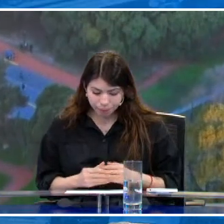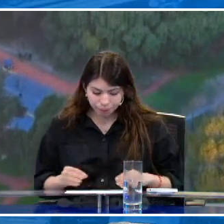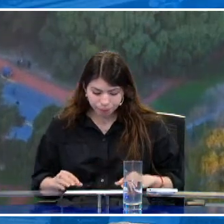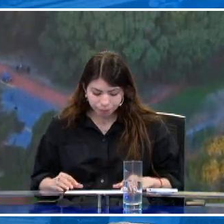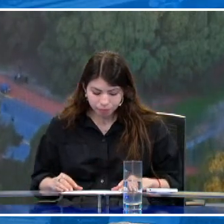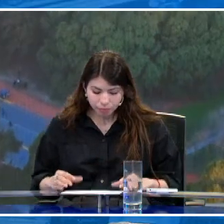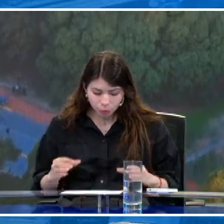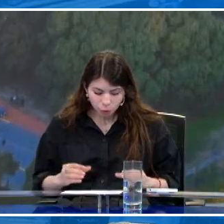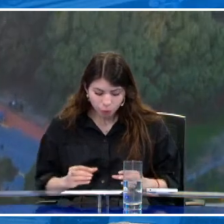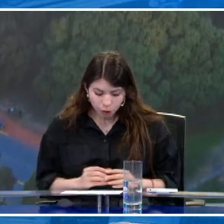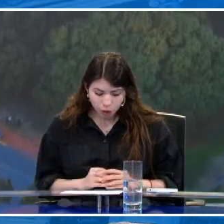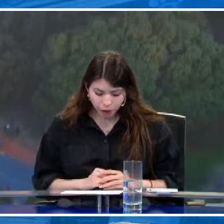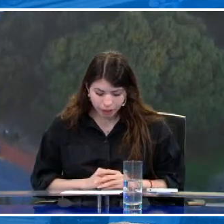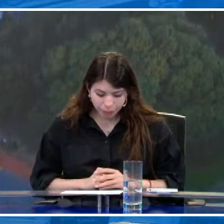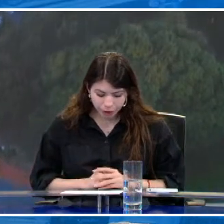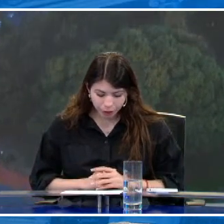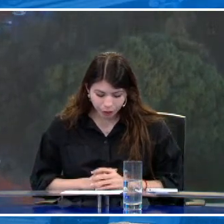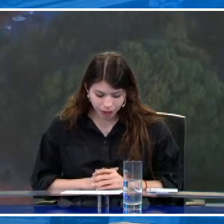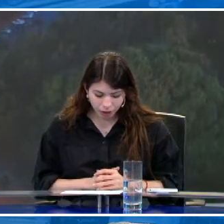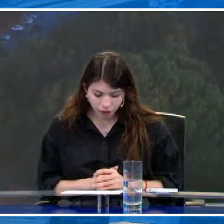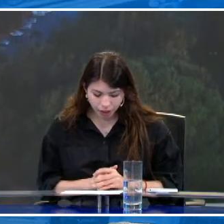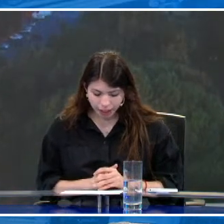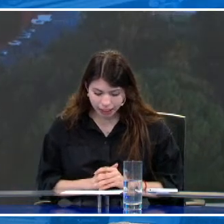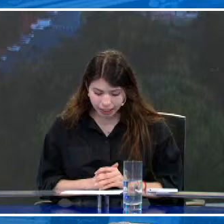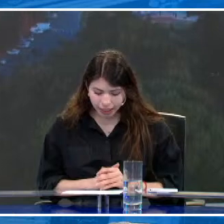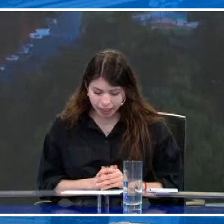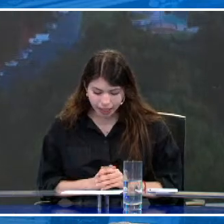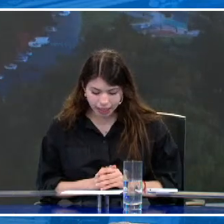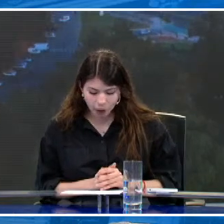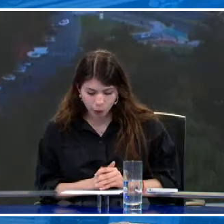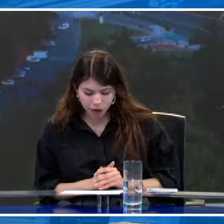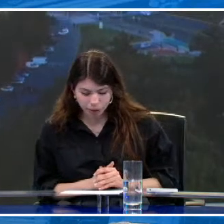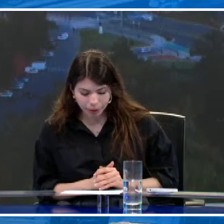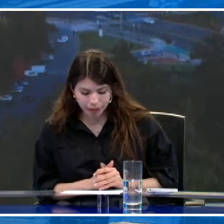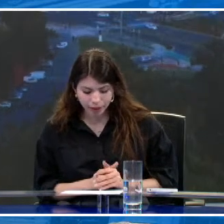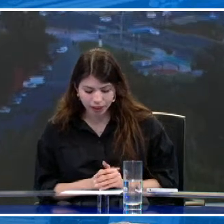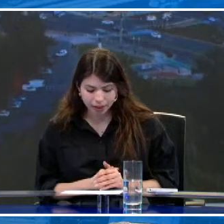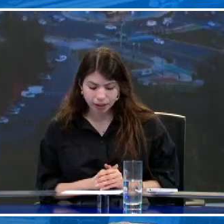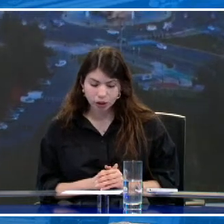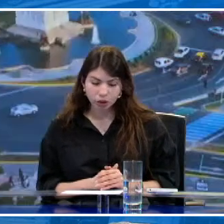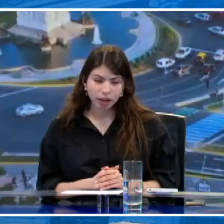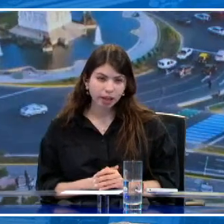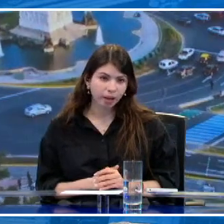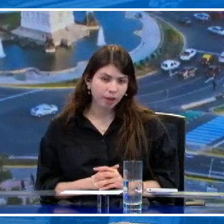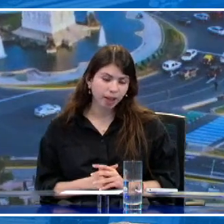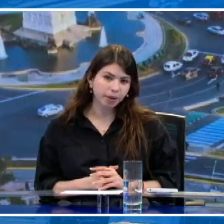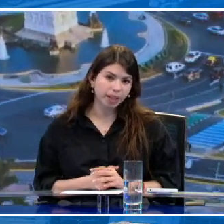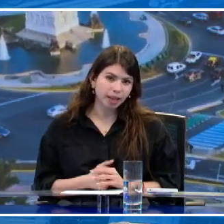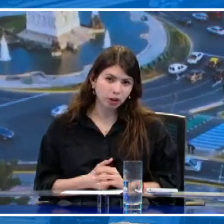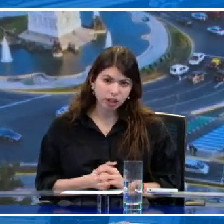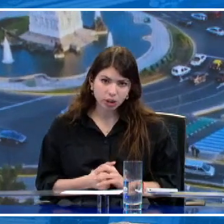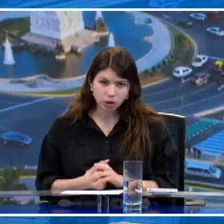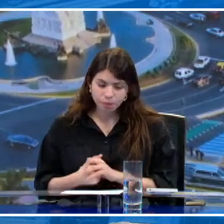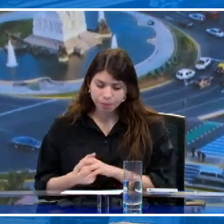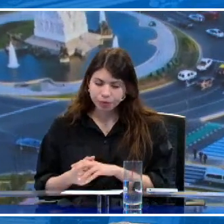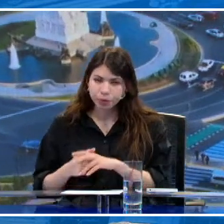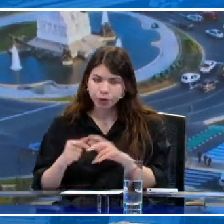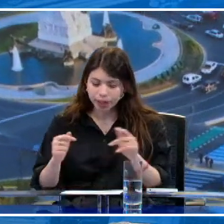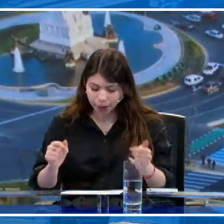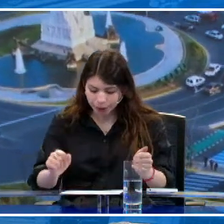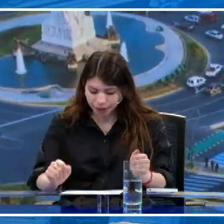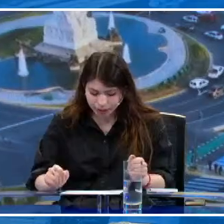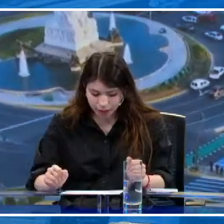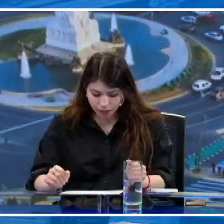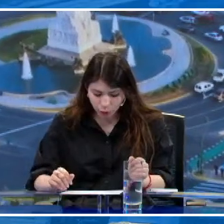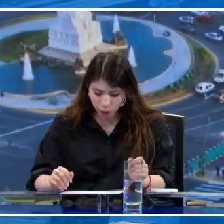seguridad. Un poco lo que habíamos recordado es que la última vez que había estado el jefe de gabinete en el Congreso fue